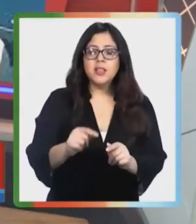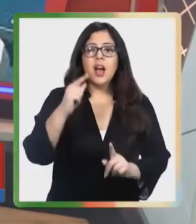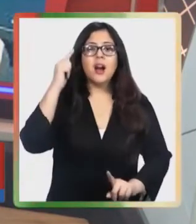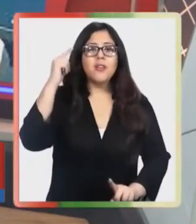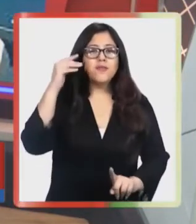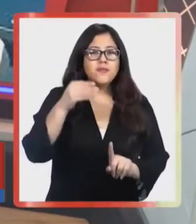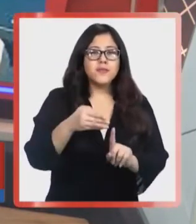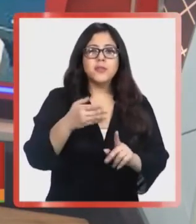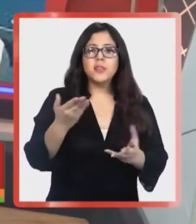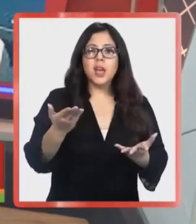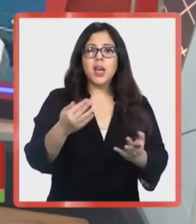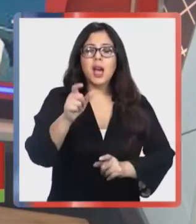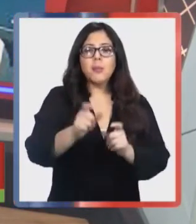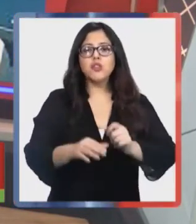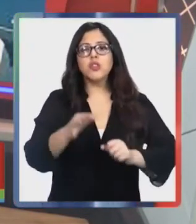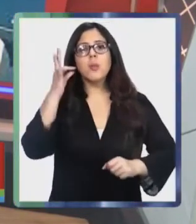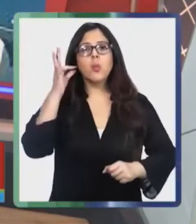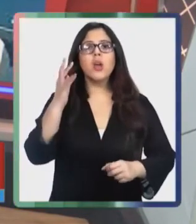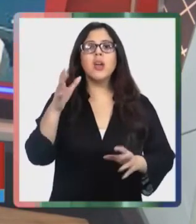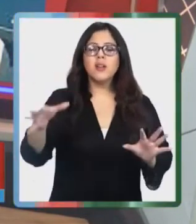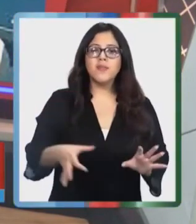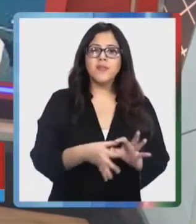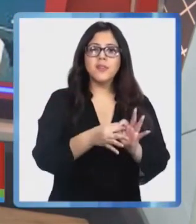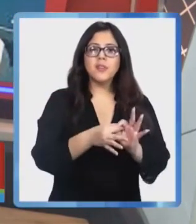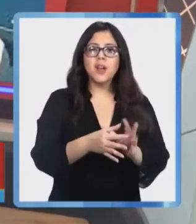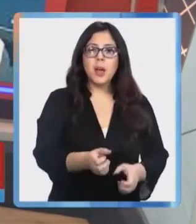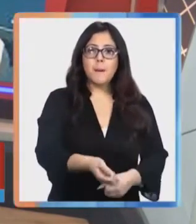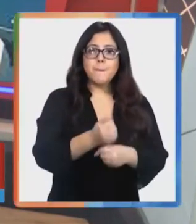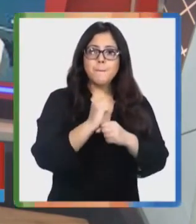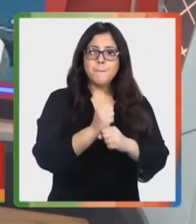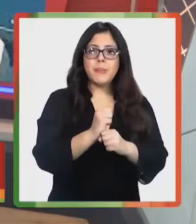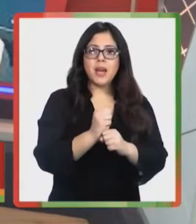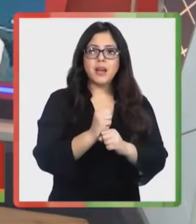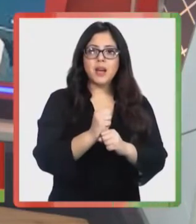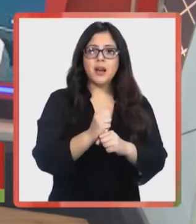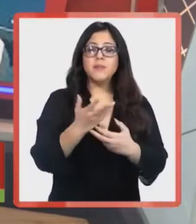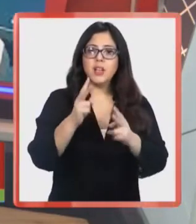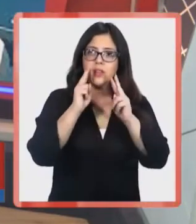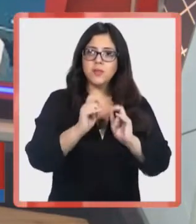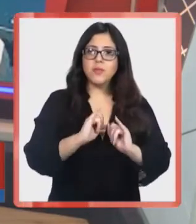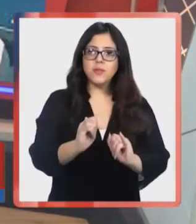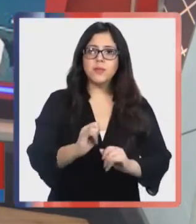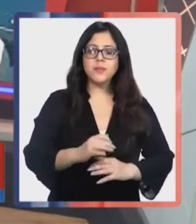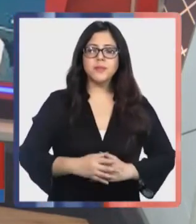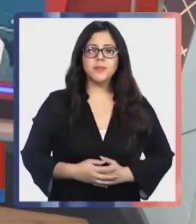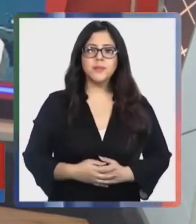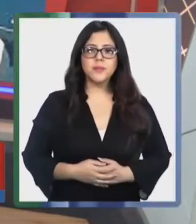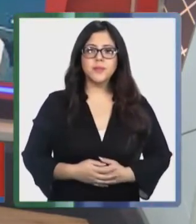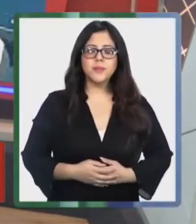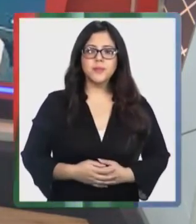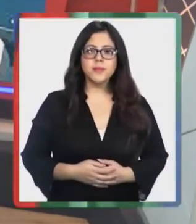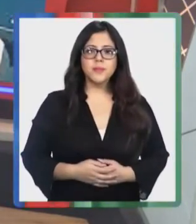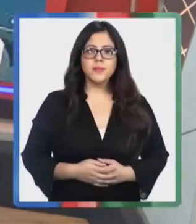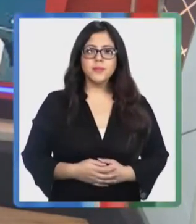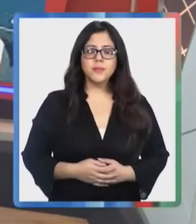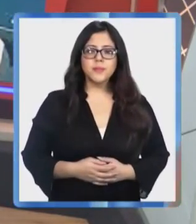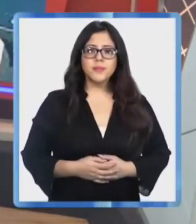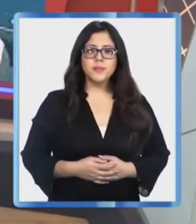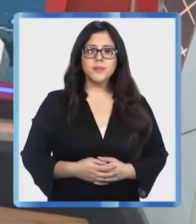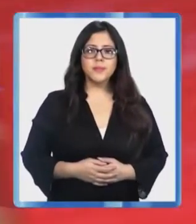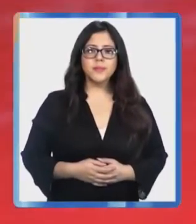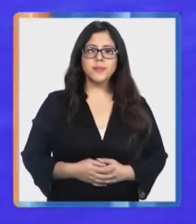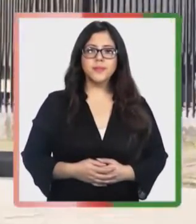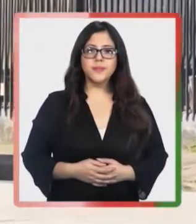dirigido principalmente a mujeres vinculadas a la pesca artesanal con división con los detalles